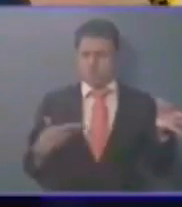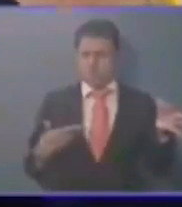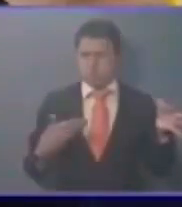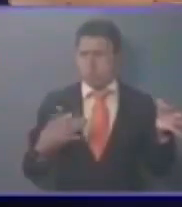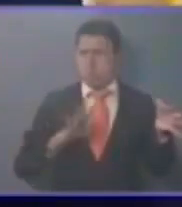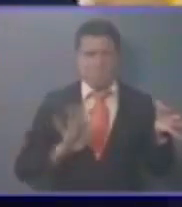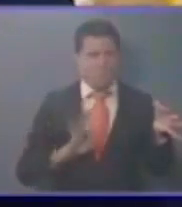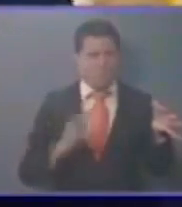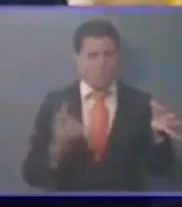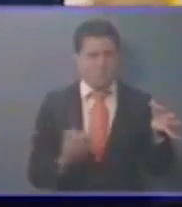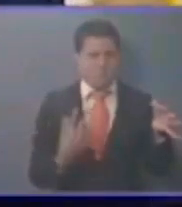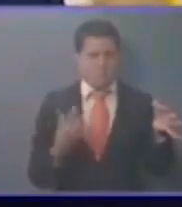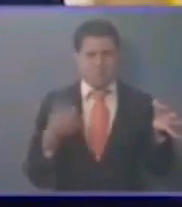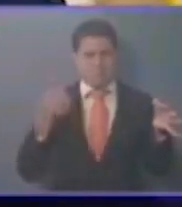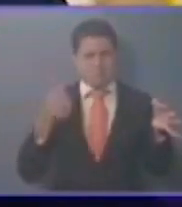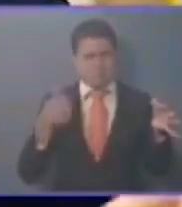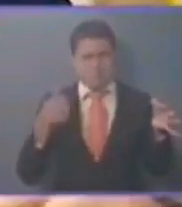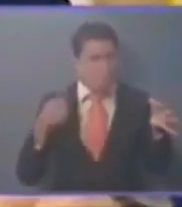Primera cosa,